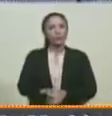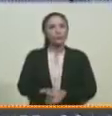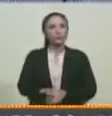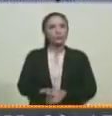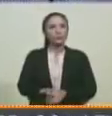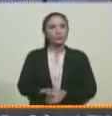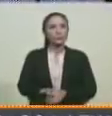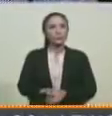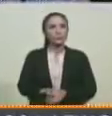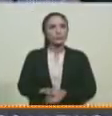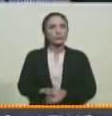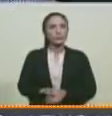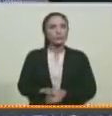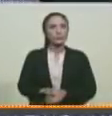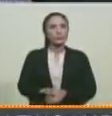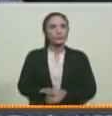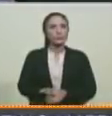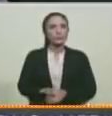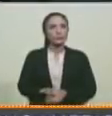porque